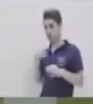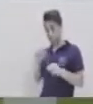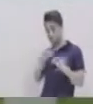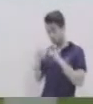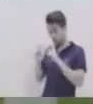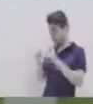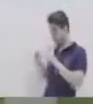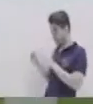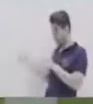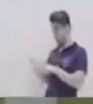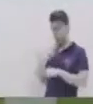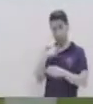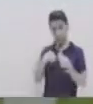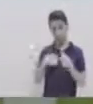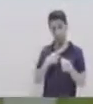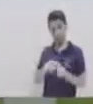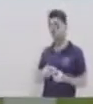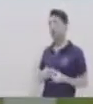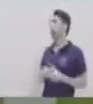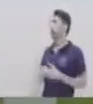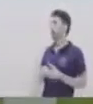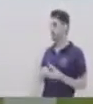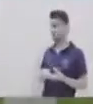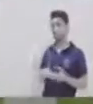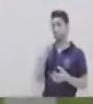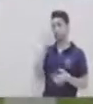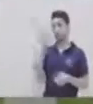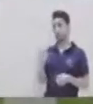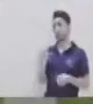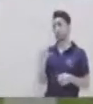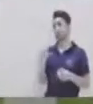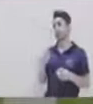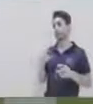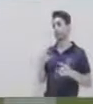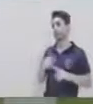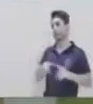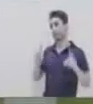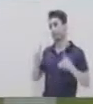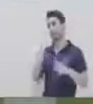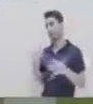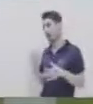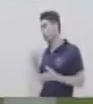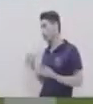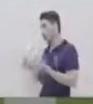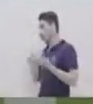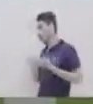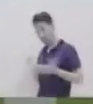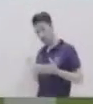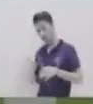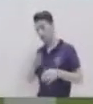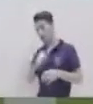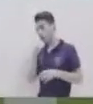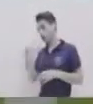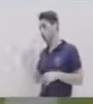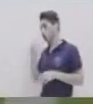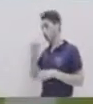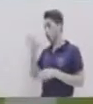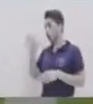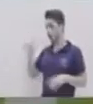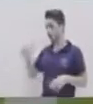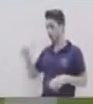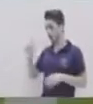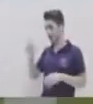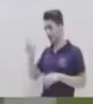una comunicación en familia, realmente la diferencia acá entre colaborar y cooperar es